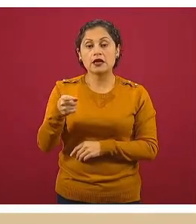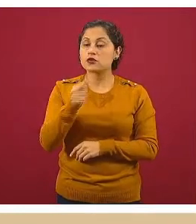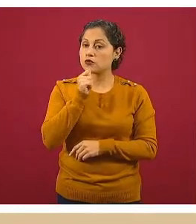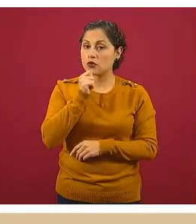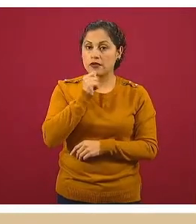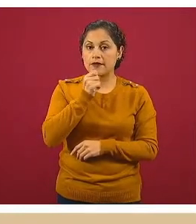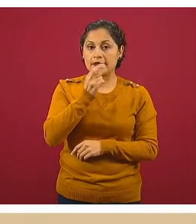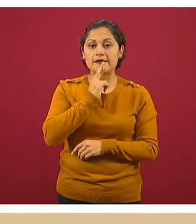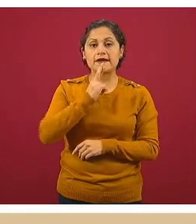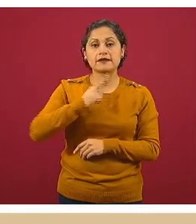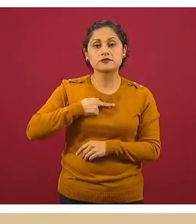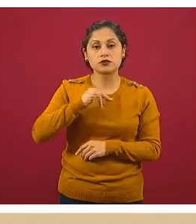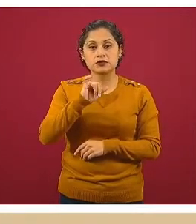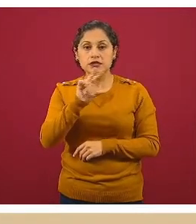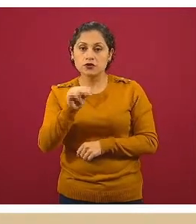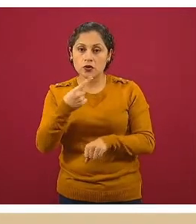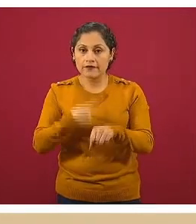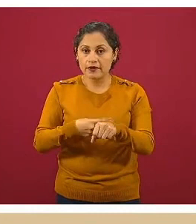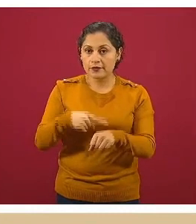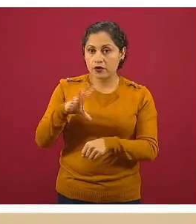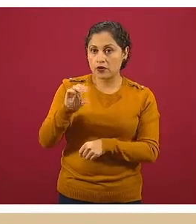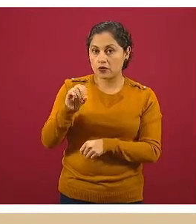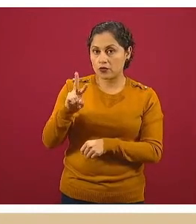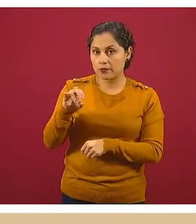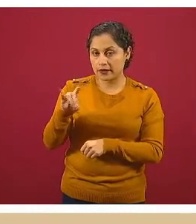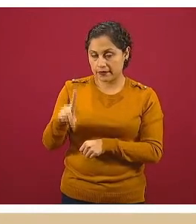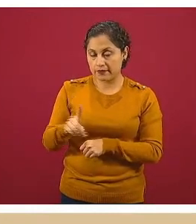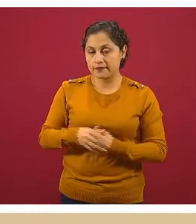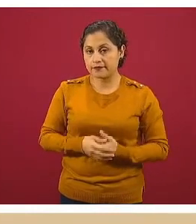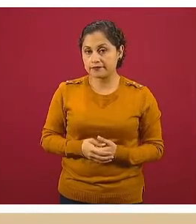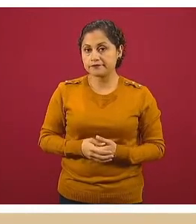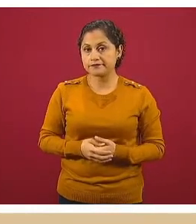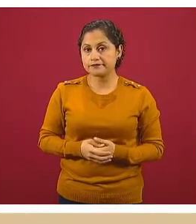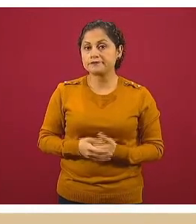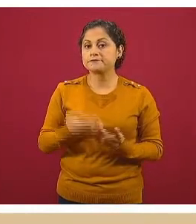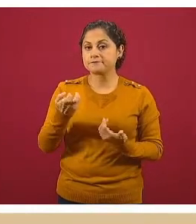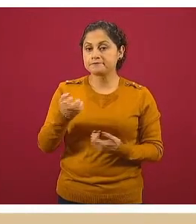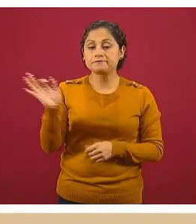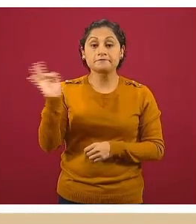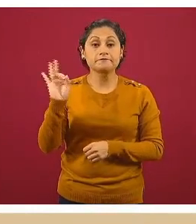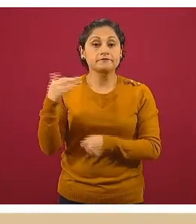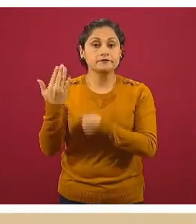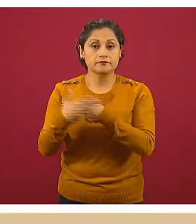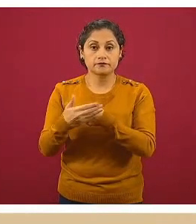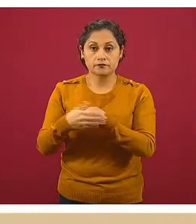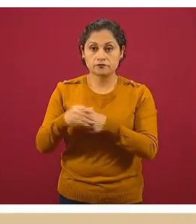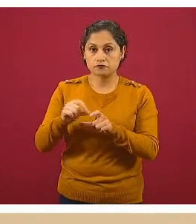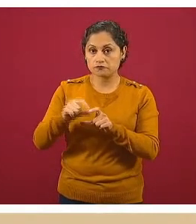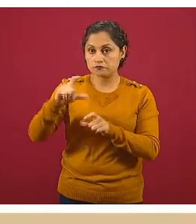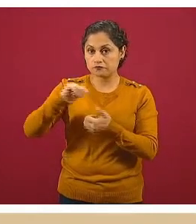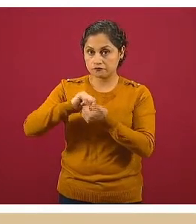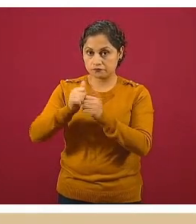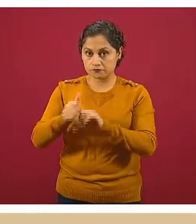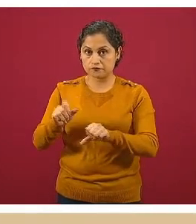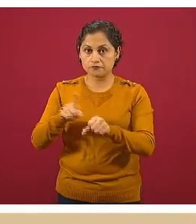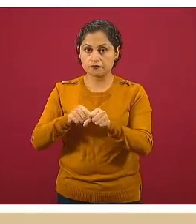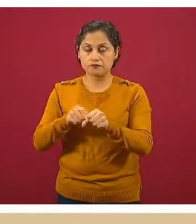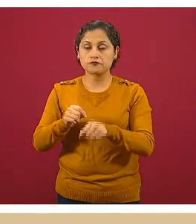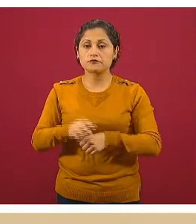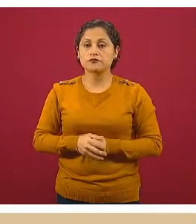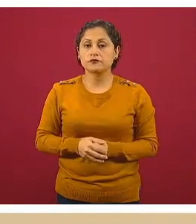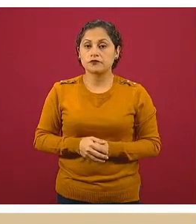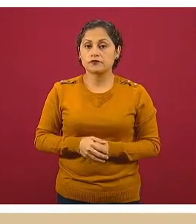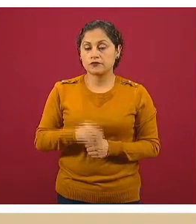pendiente de resultado. Por lo tanto, podemos esperar todavía que este número se incremente. Vemos que la mayoría de estas defunciones con